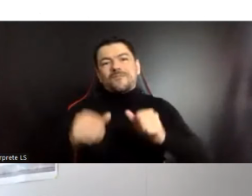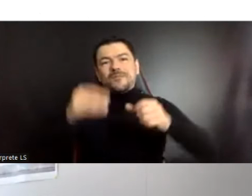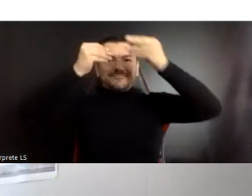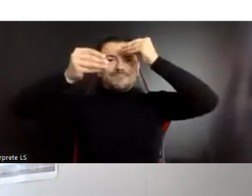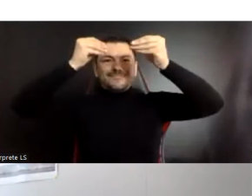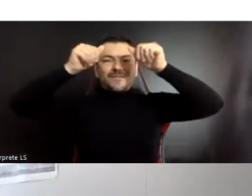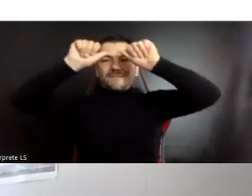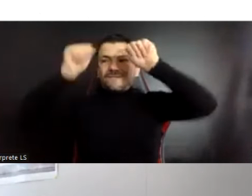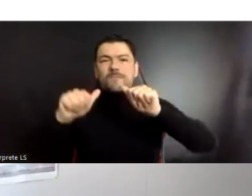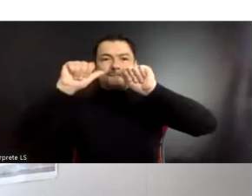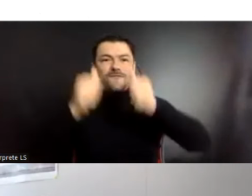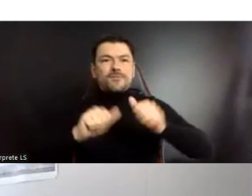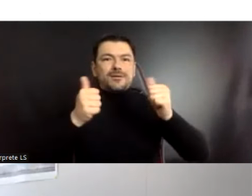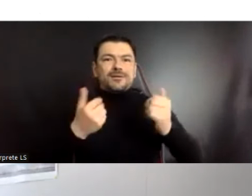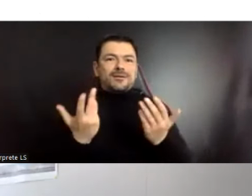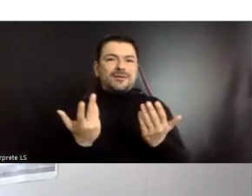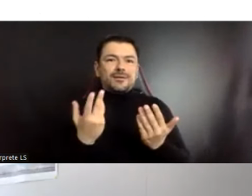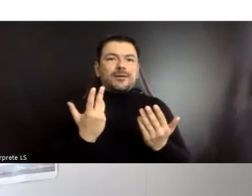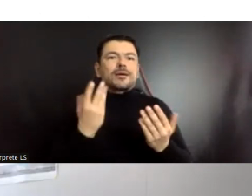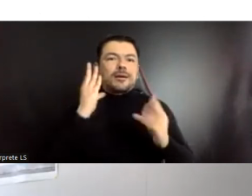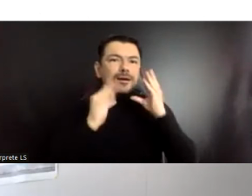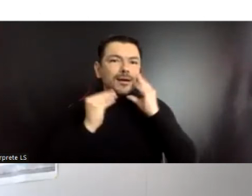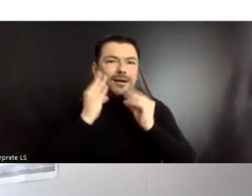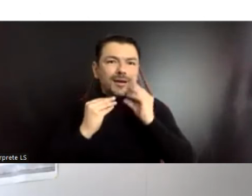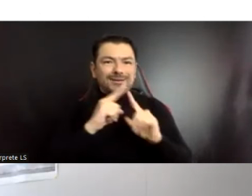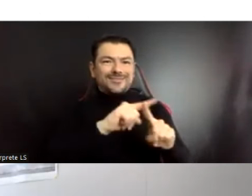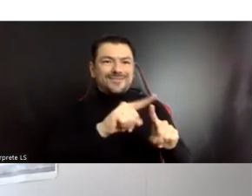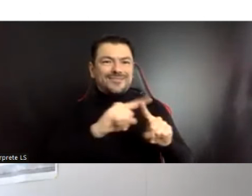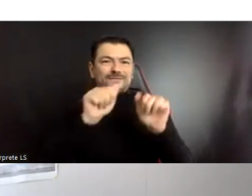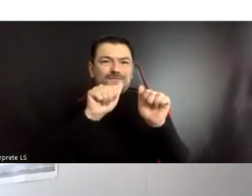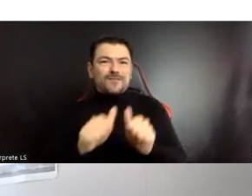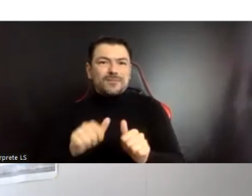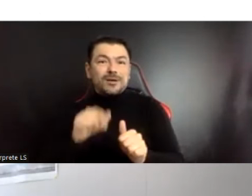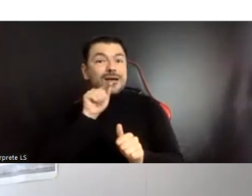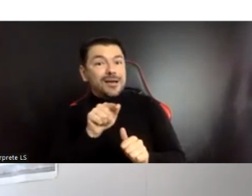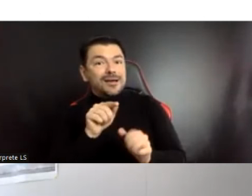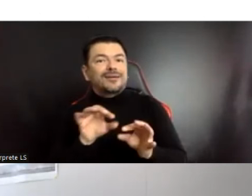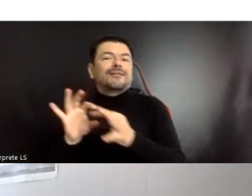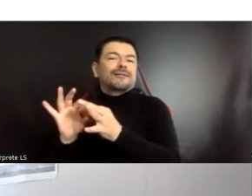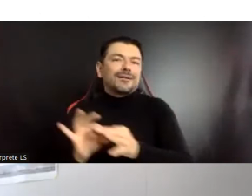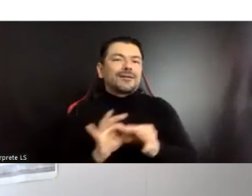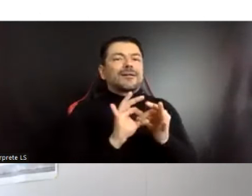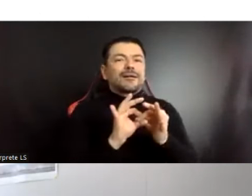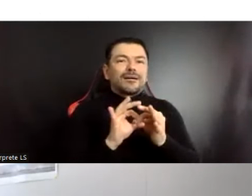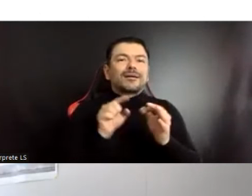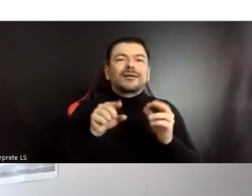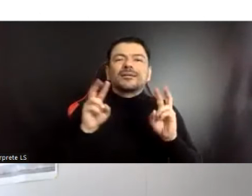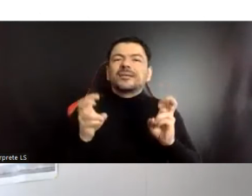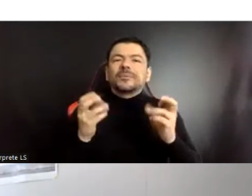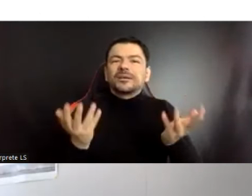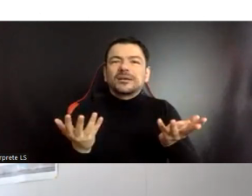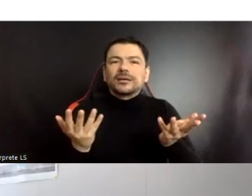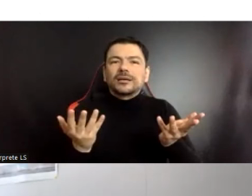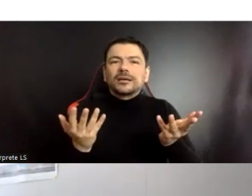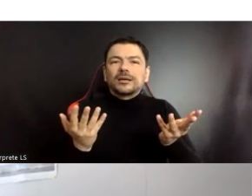experimentando. Creo que el desarrollar cualquiera de ellas a través de un escenario de simulación o